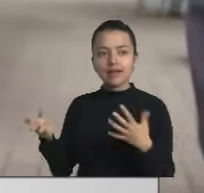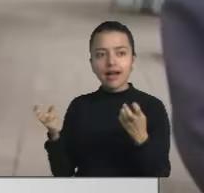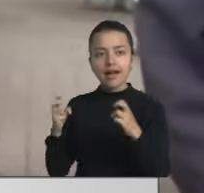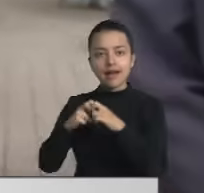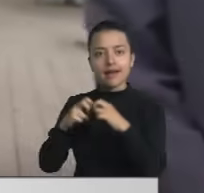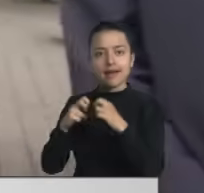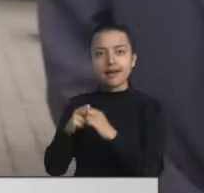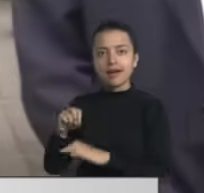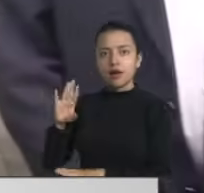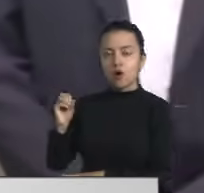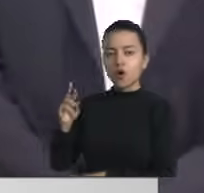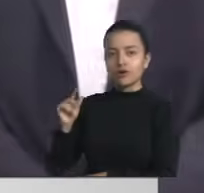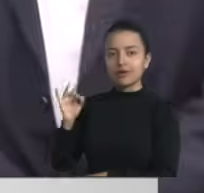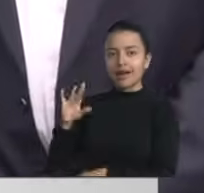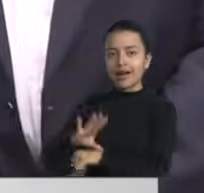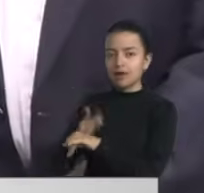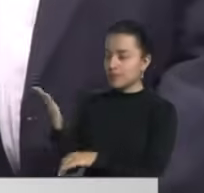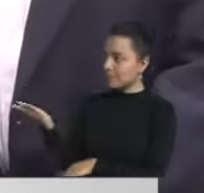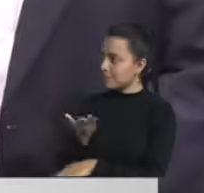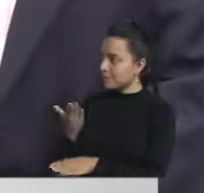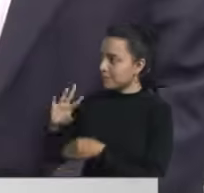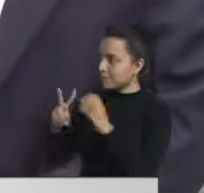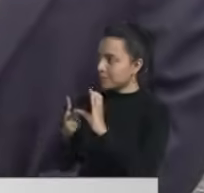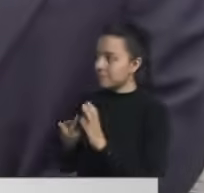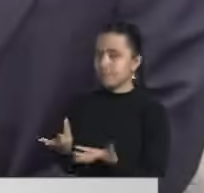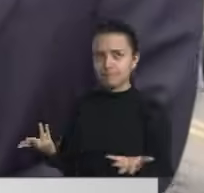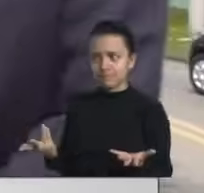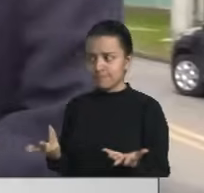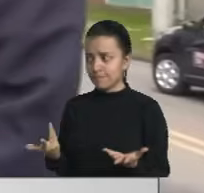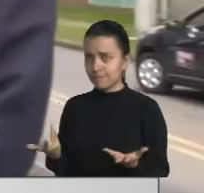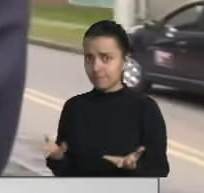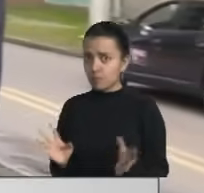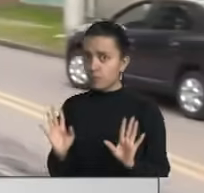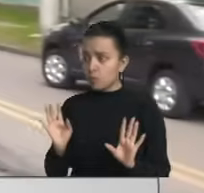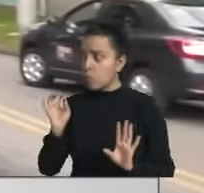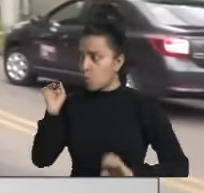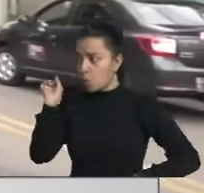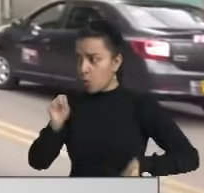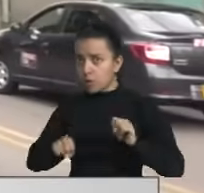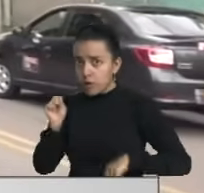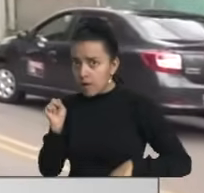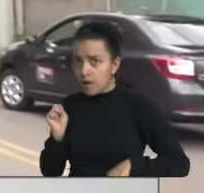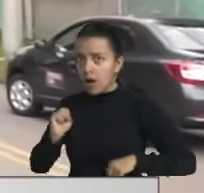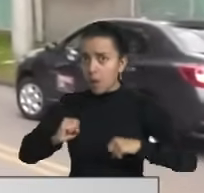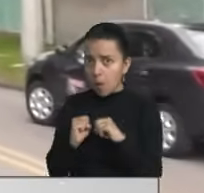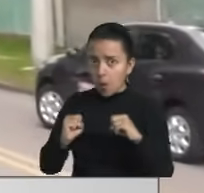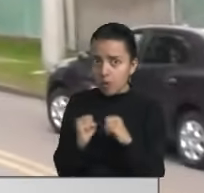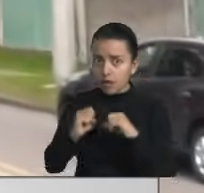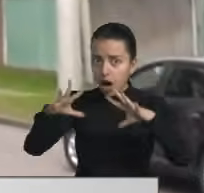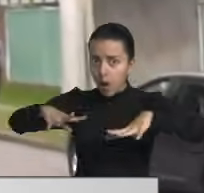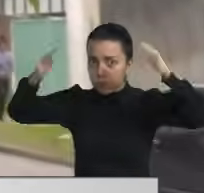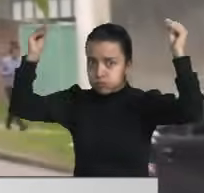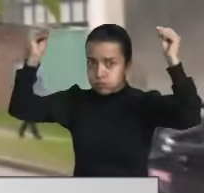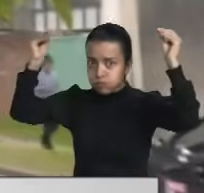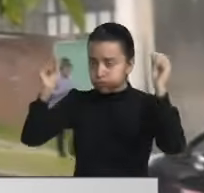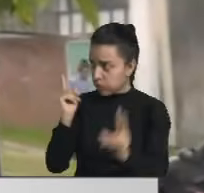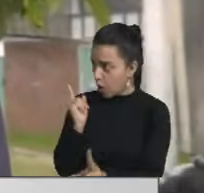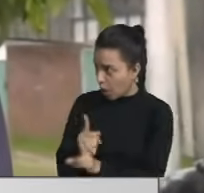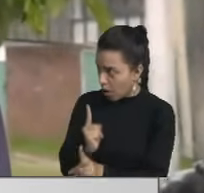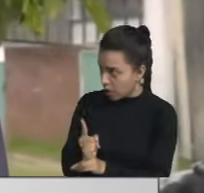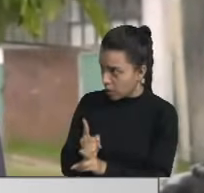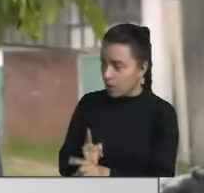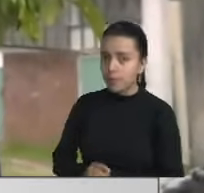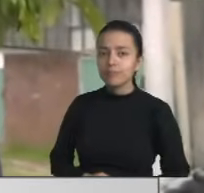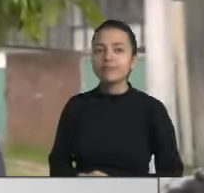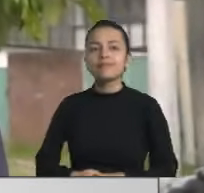Ortega. Doctor Ortega, bienvenido a Noticentro 1 CMI. ¿Se acerca a Bogotá un posible apagón, un posible racionamiento de energía? Más que un apagón,